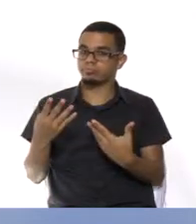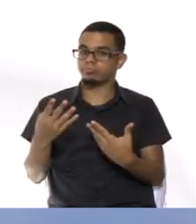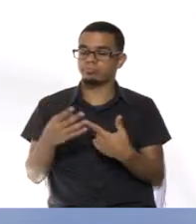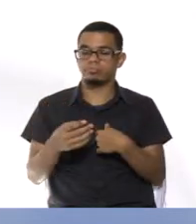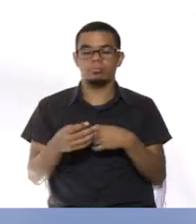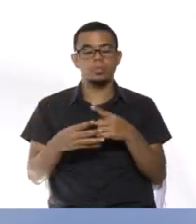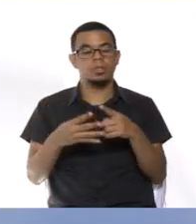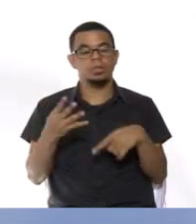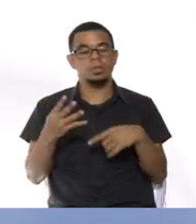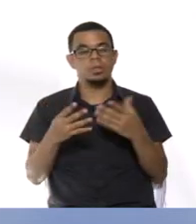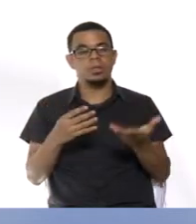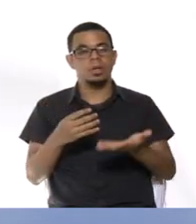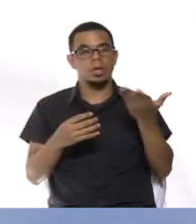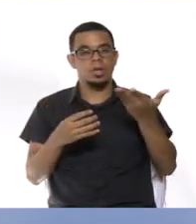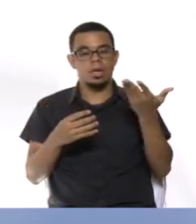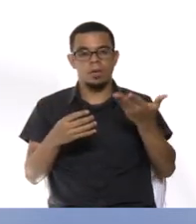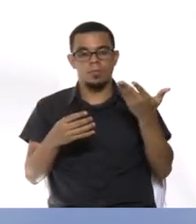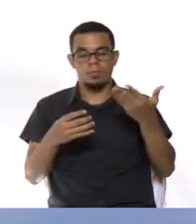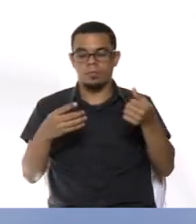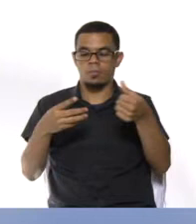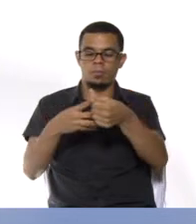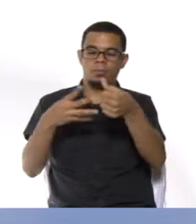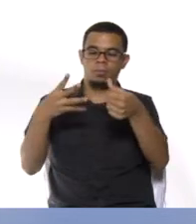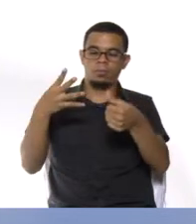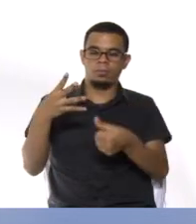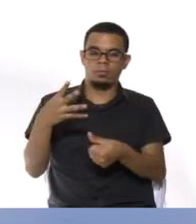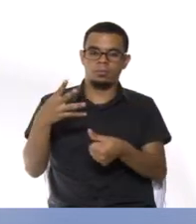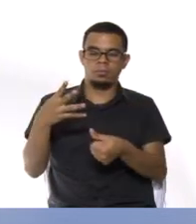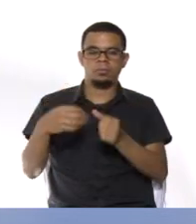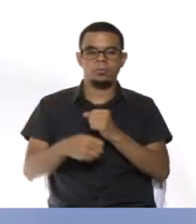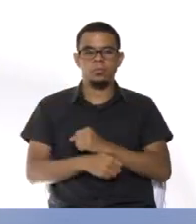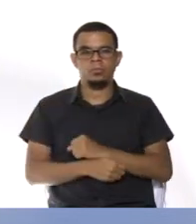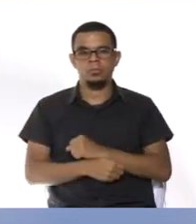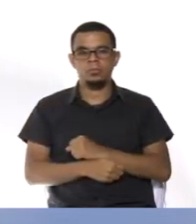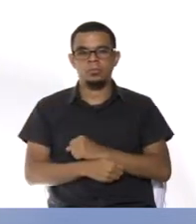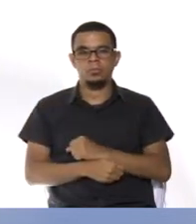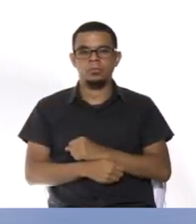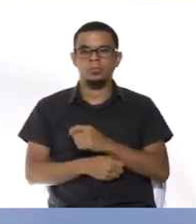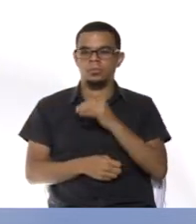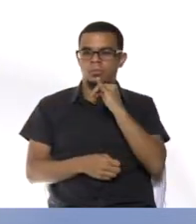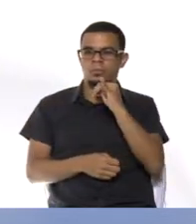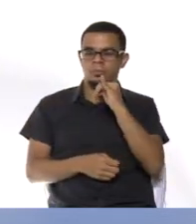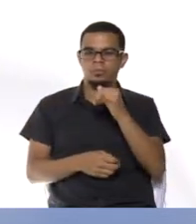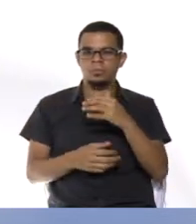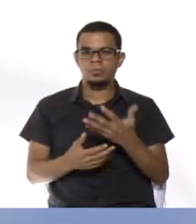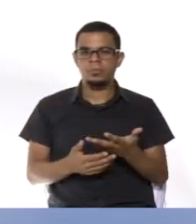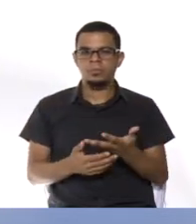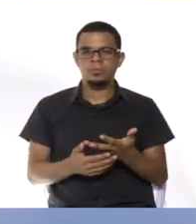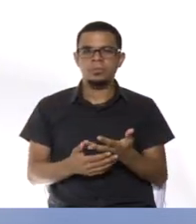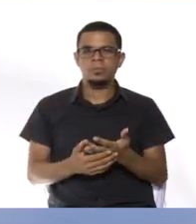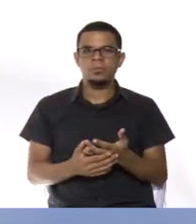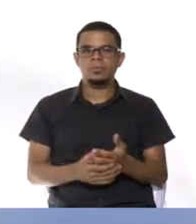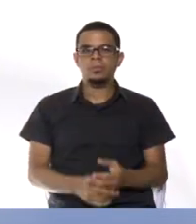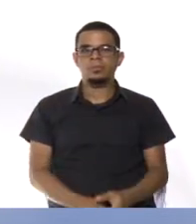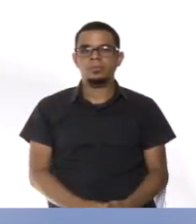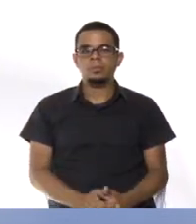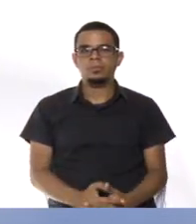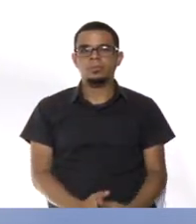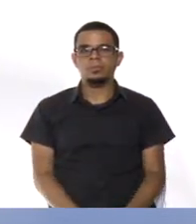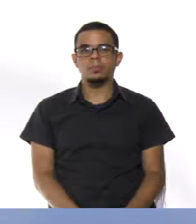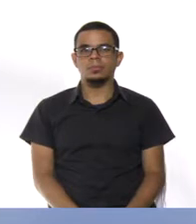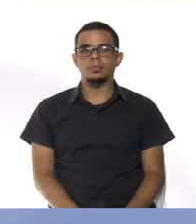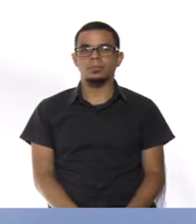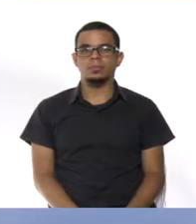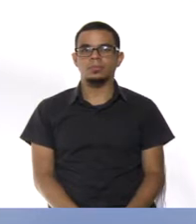supuesto, la importancia que tienen los textos, la información. Importante